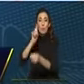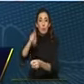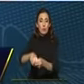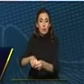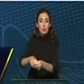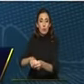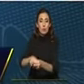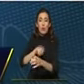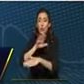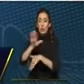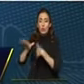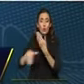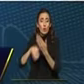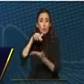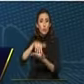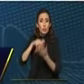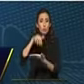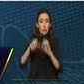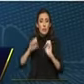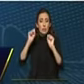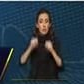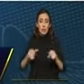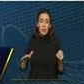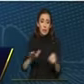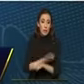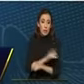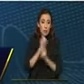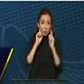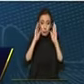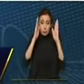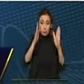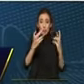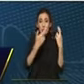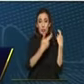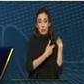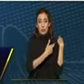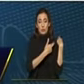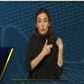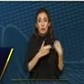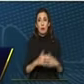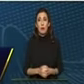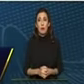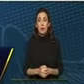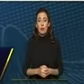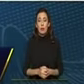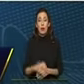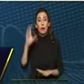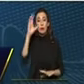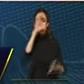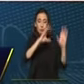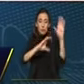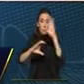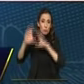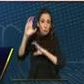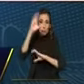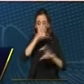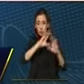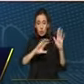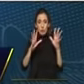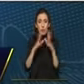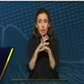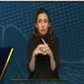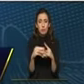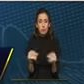estudiar. Claro, lo haremos responsablemente, con búsqueda de excelencia y una